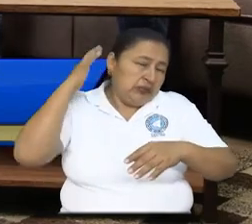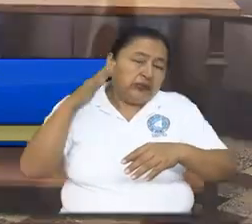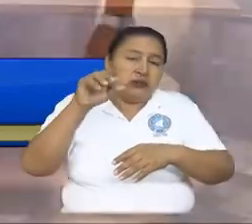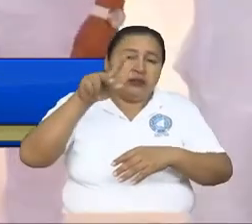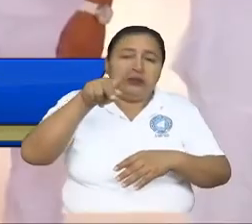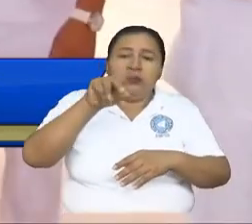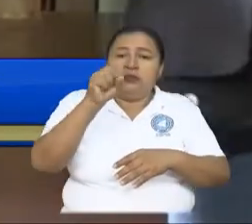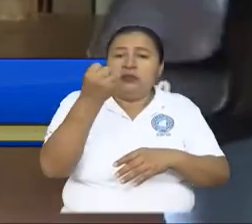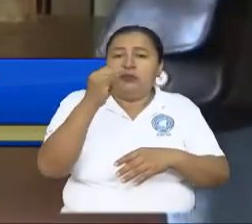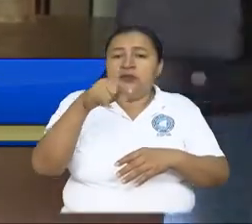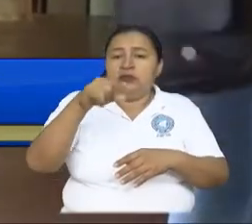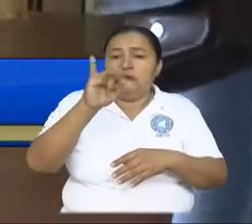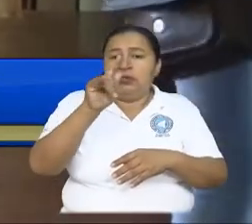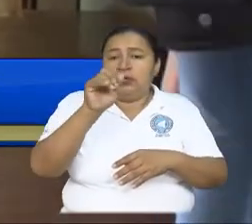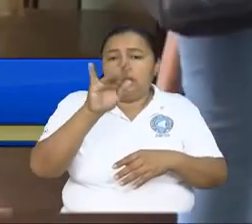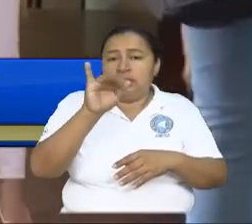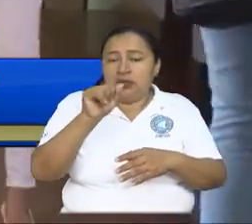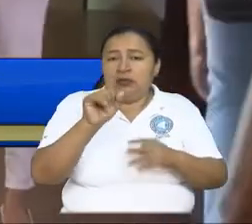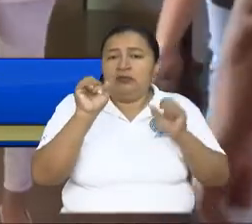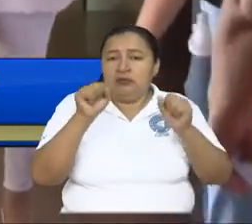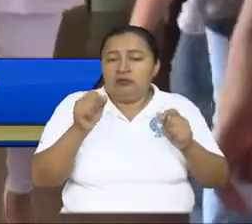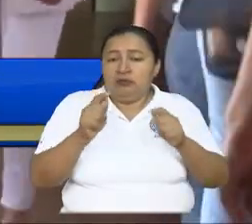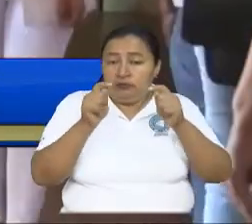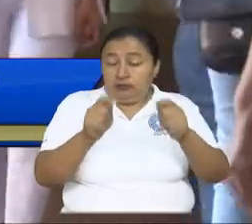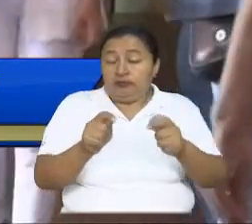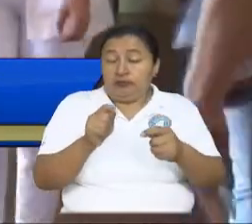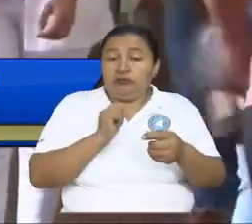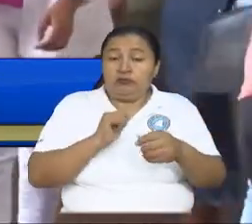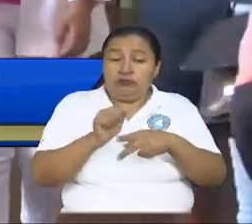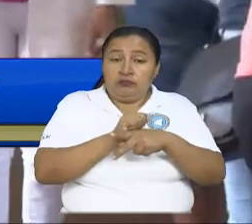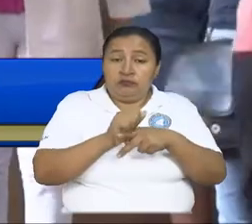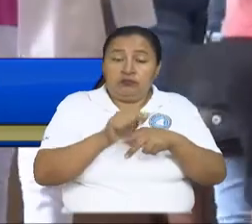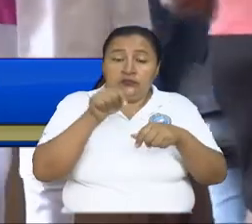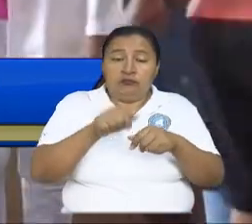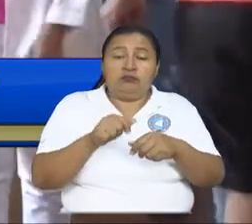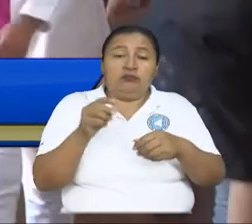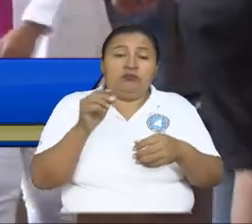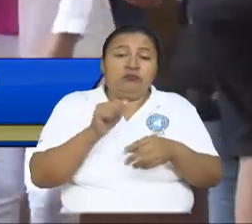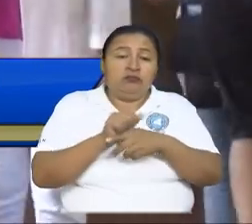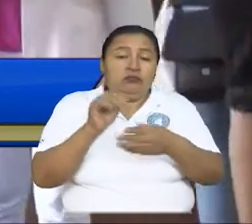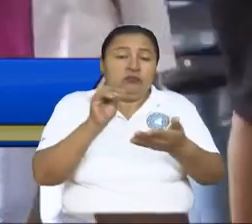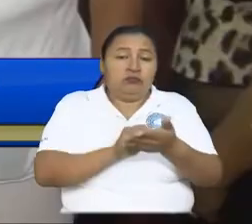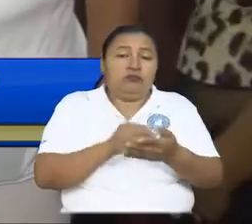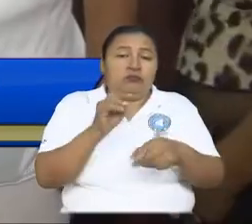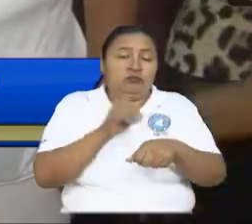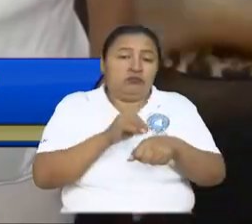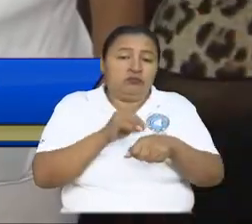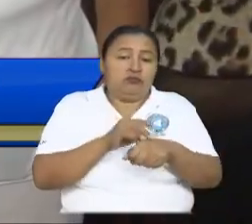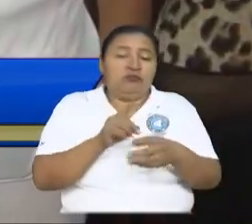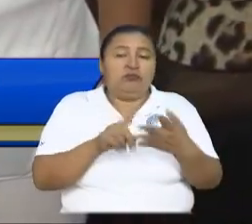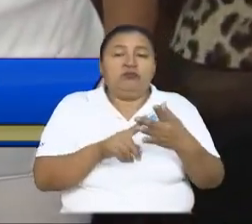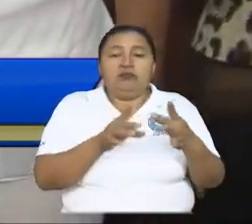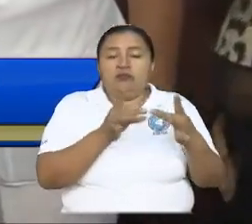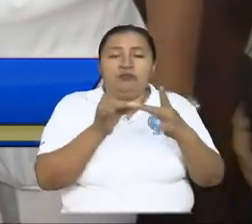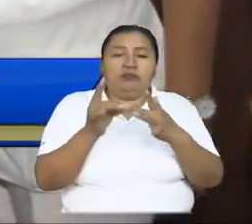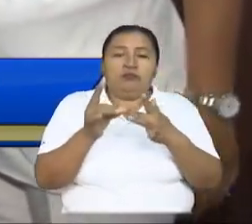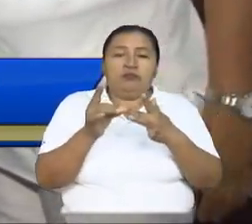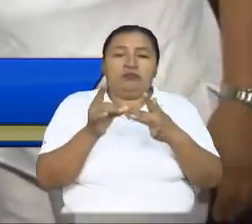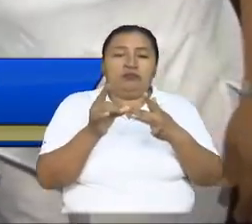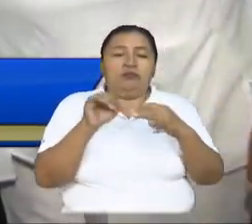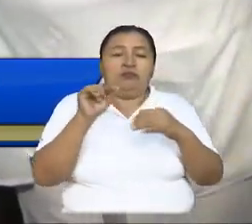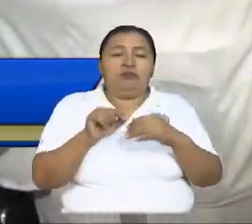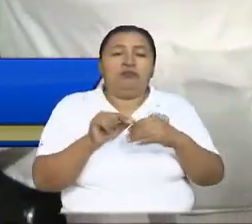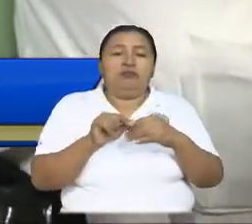ellas pueden que pueden aplicarlos los médicos que están dentro del sistema de salud no si son son las especialidades